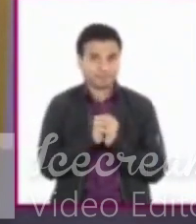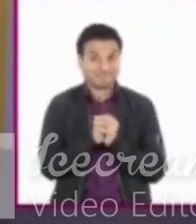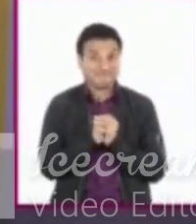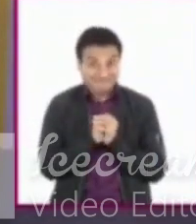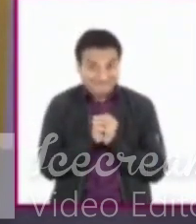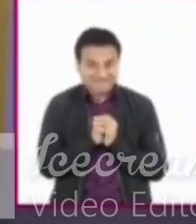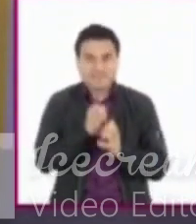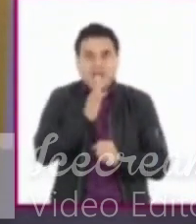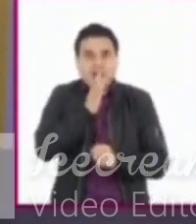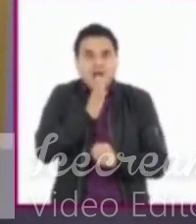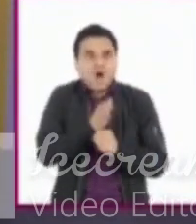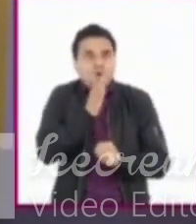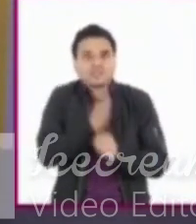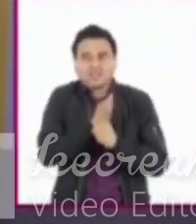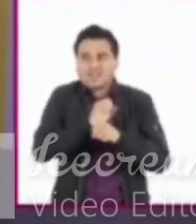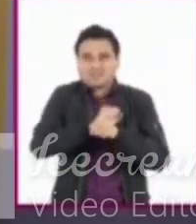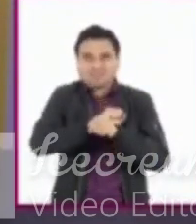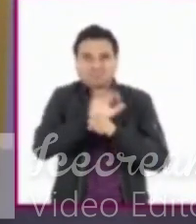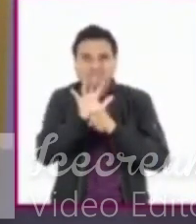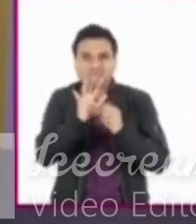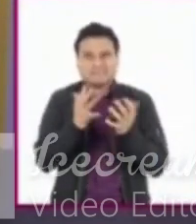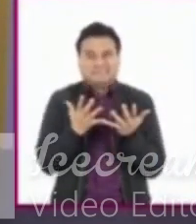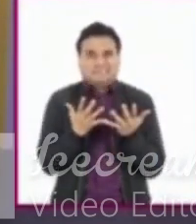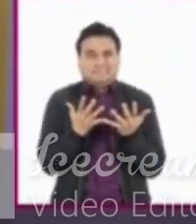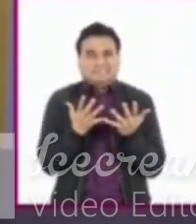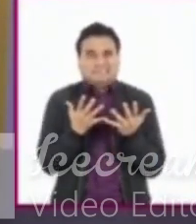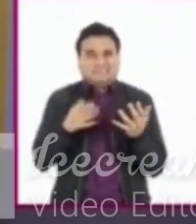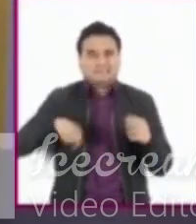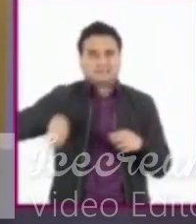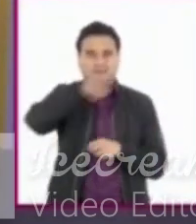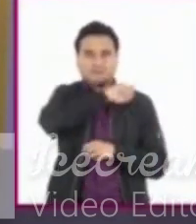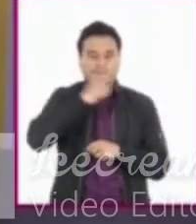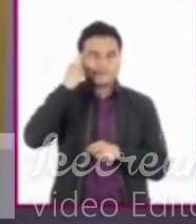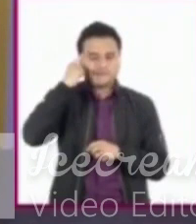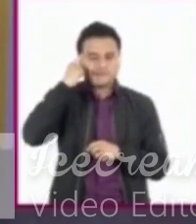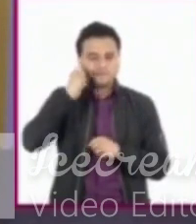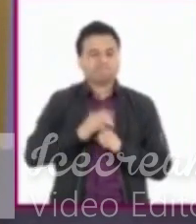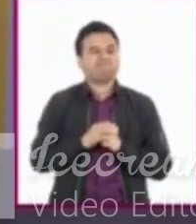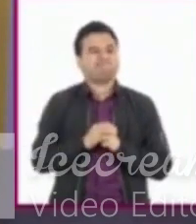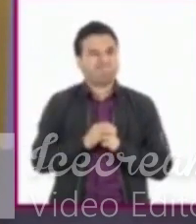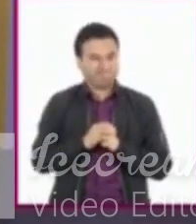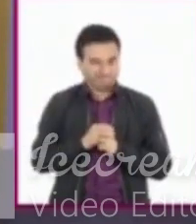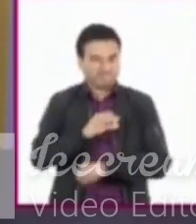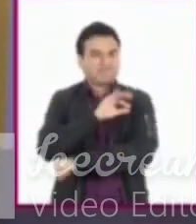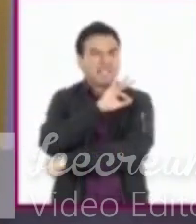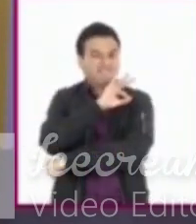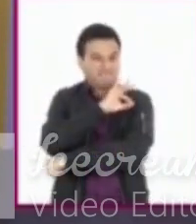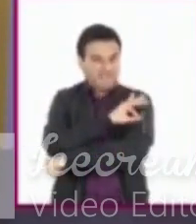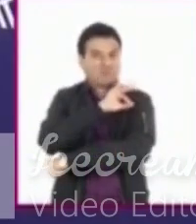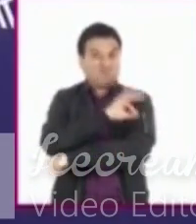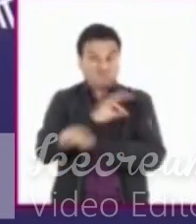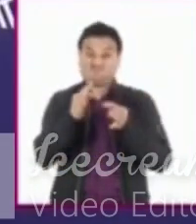lo que estamos viviendo en este momento, nos damos cuenta de qué tan importantes son las vacunas.